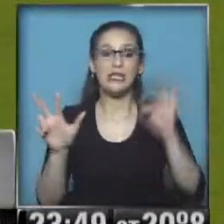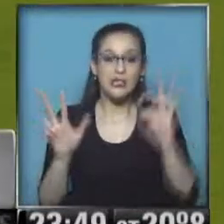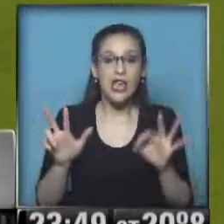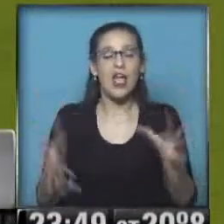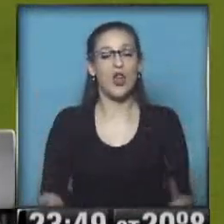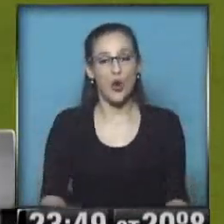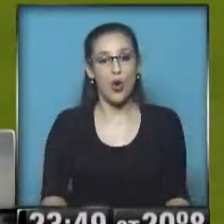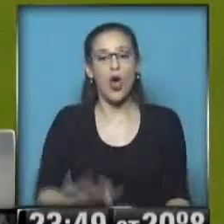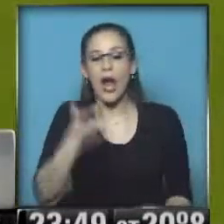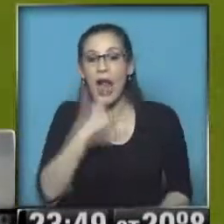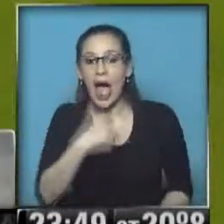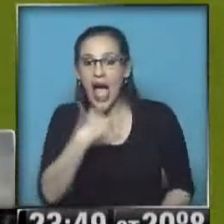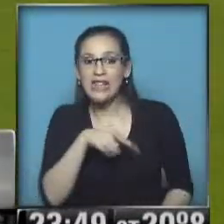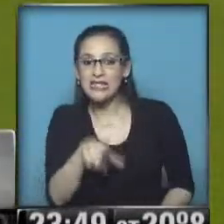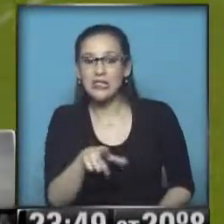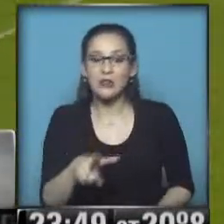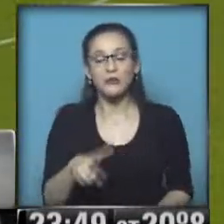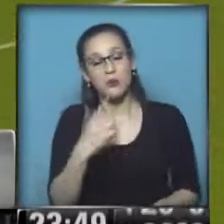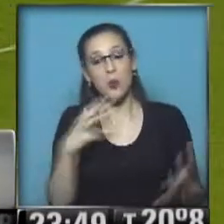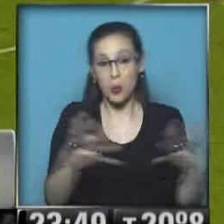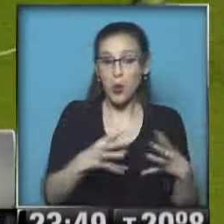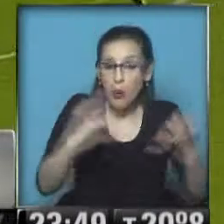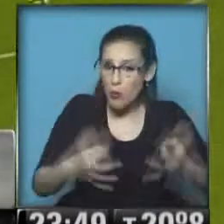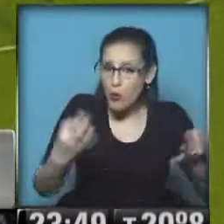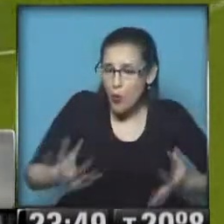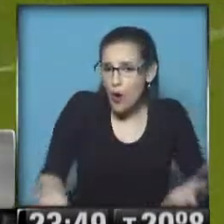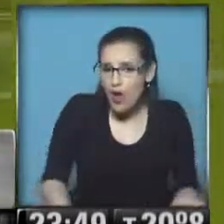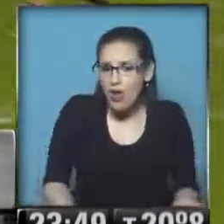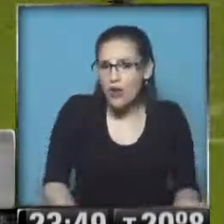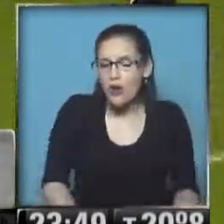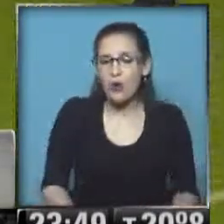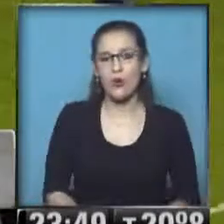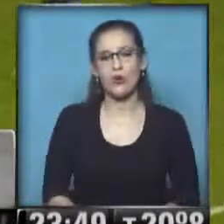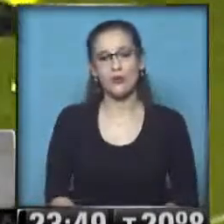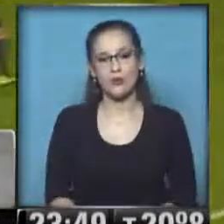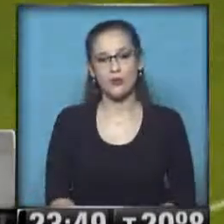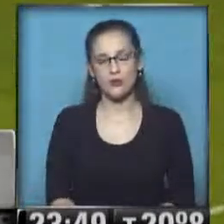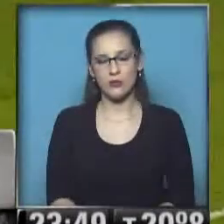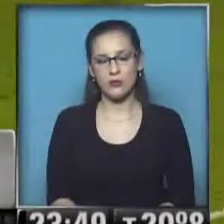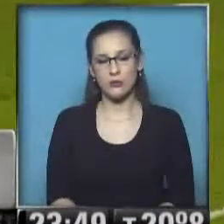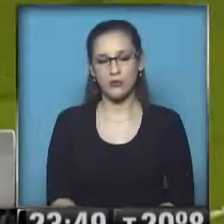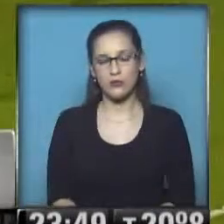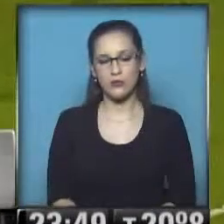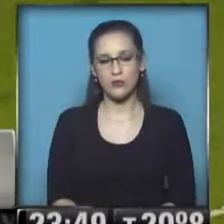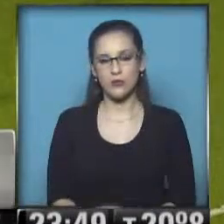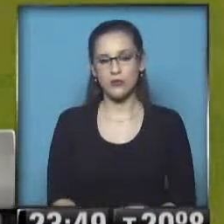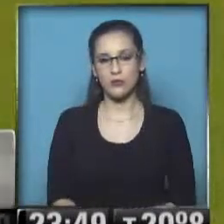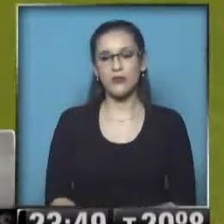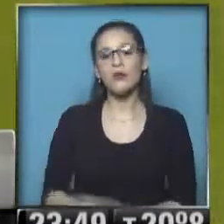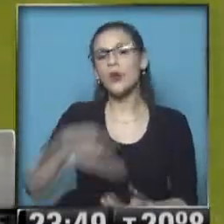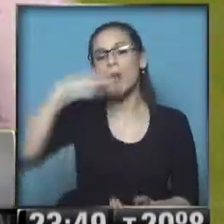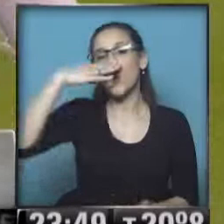venía de ser uno de los grandes equipos que tiene este campeonato. De hecho, jugaba la punta del campeonato. Y el último